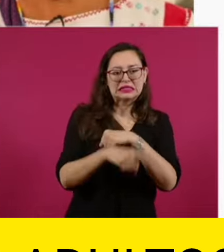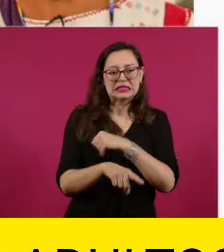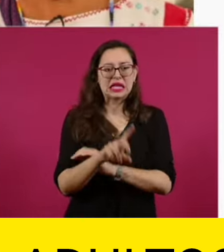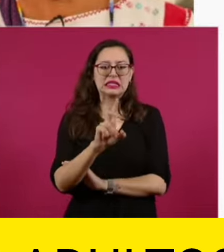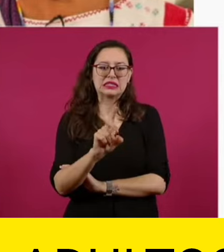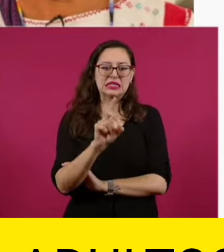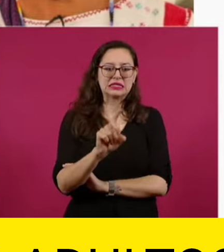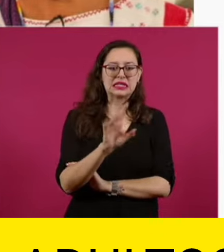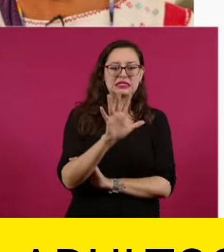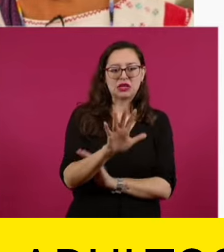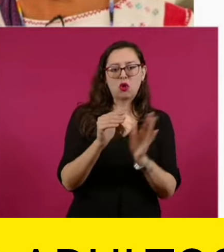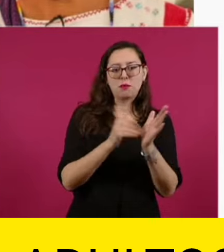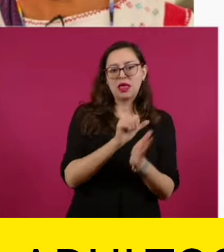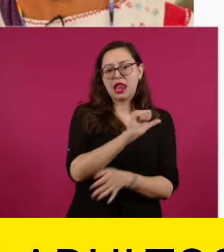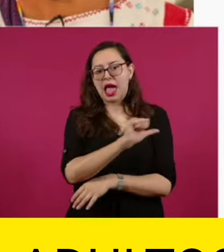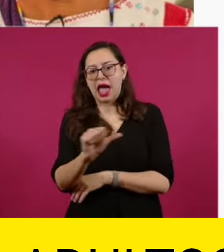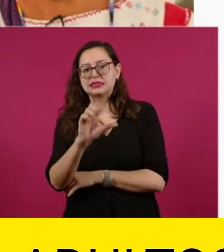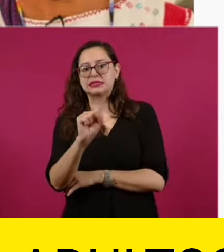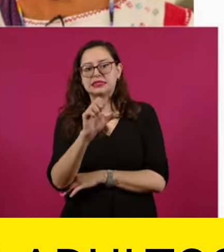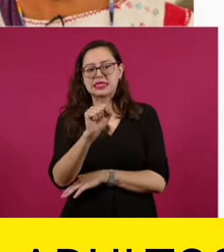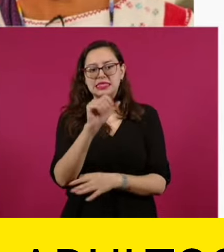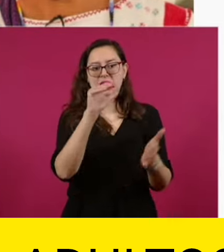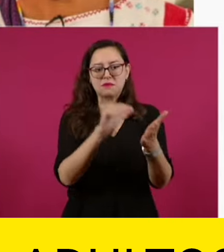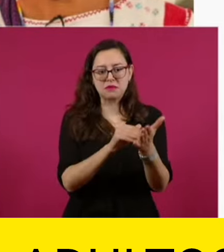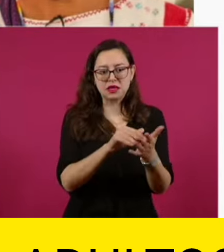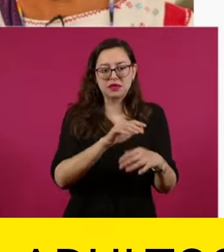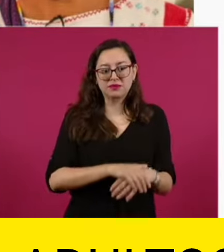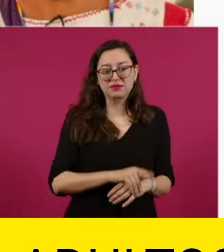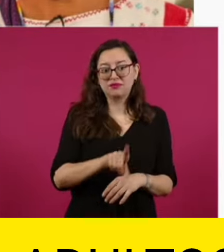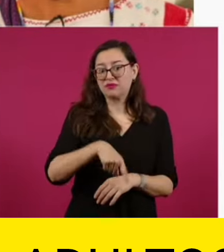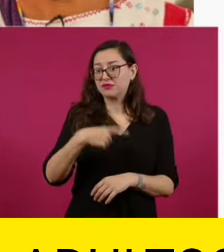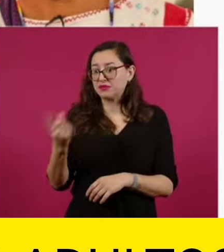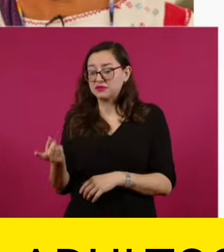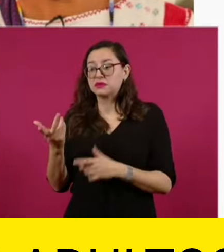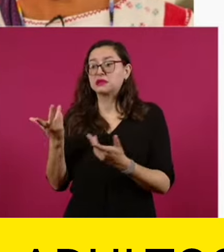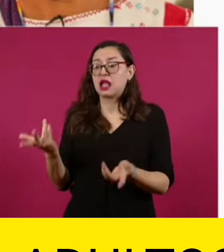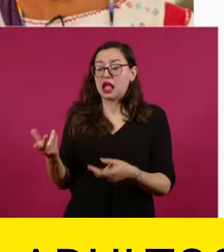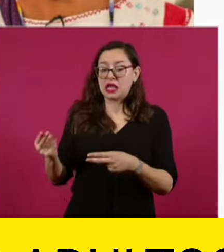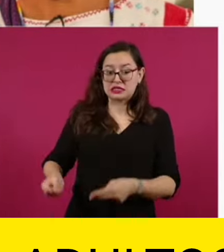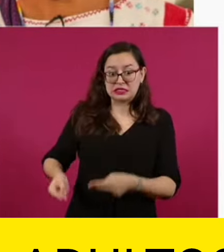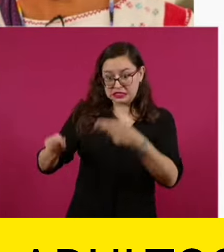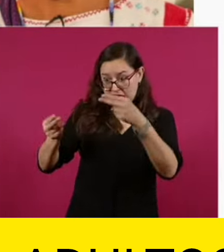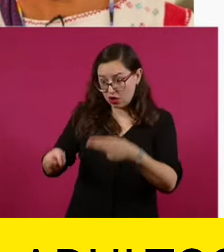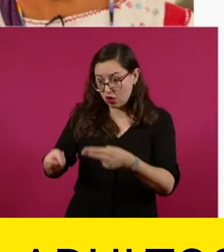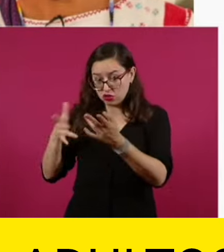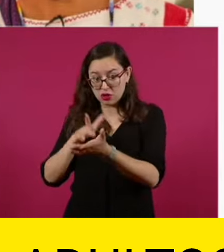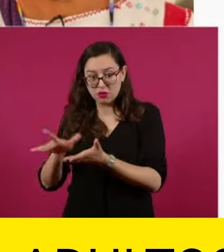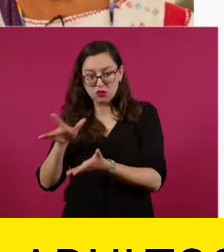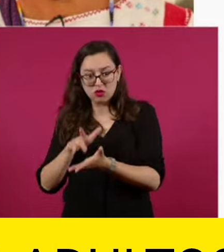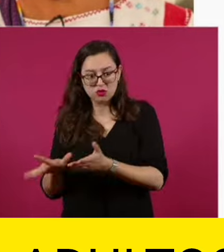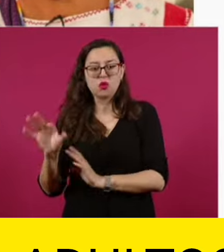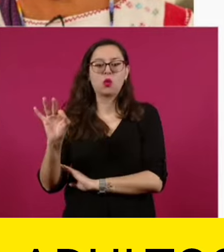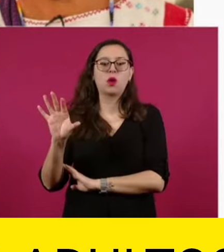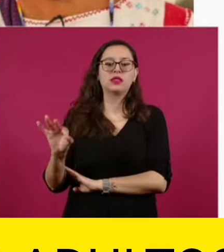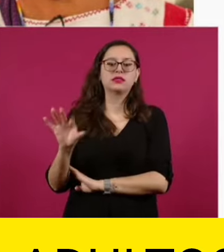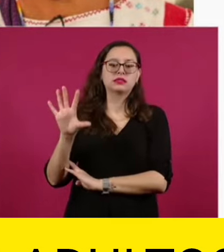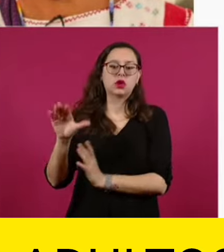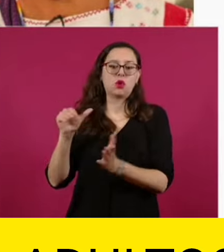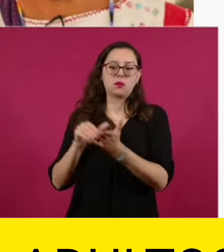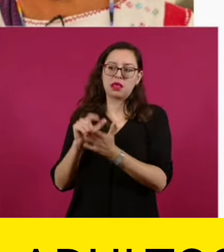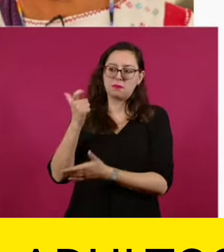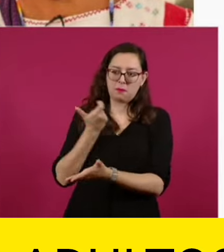la reconstrucción, y también se entregaron 45,000 pesos de apoyo a los locales comerciales. En suma,